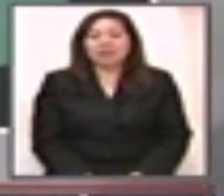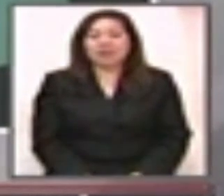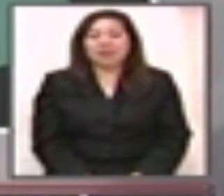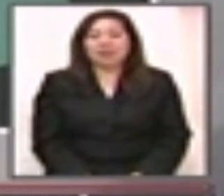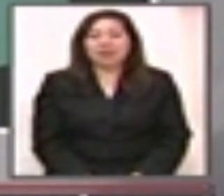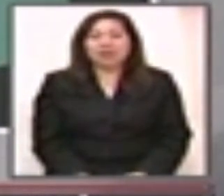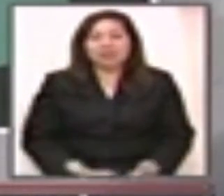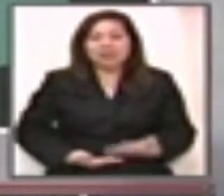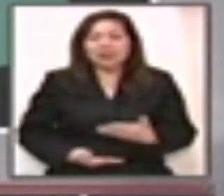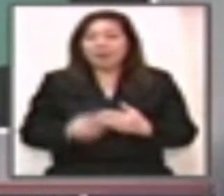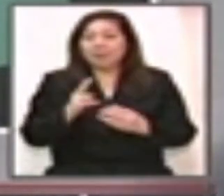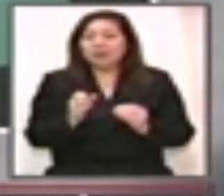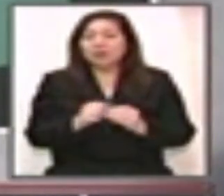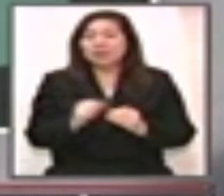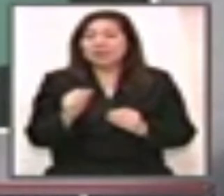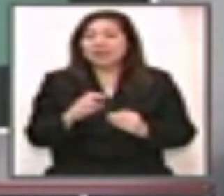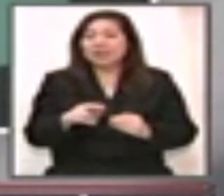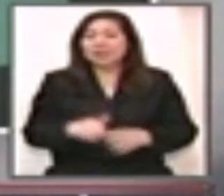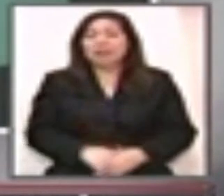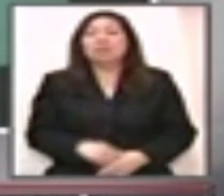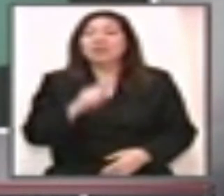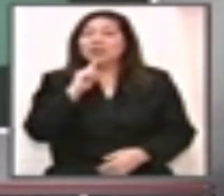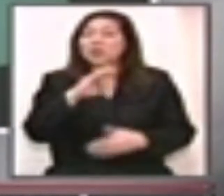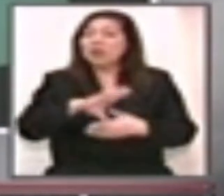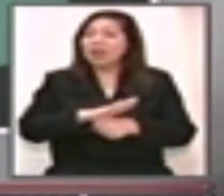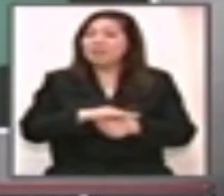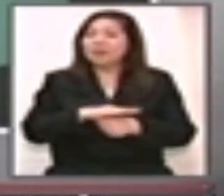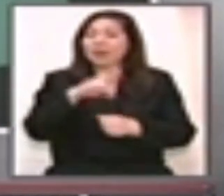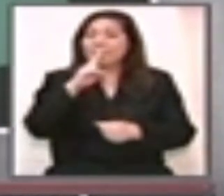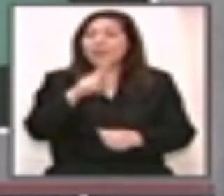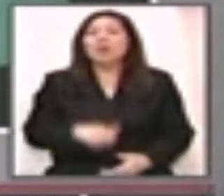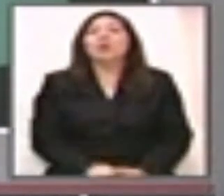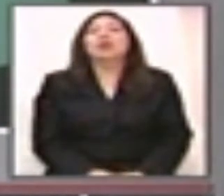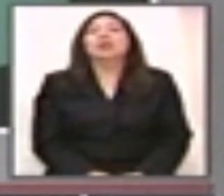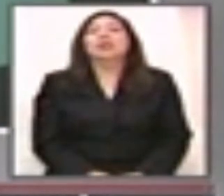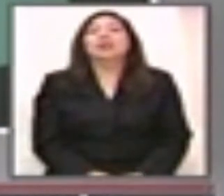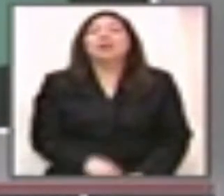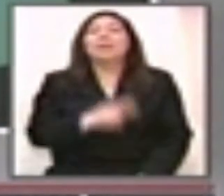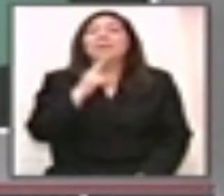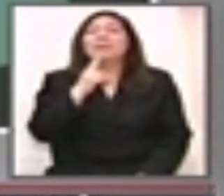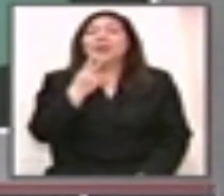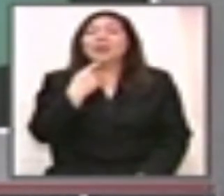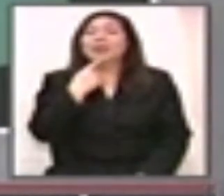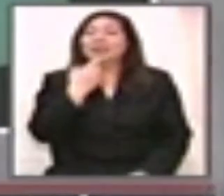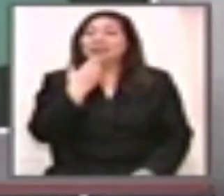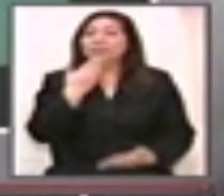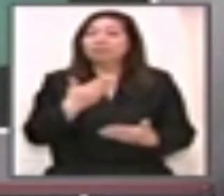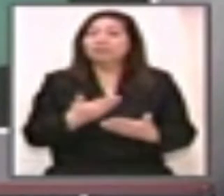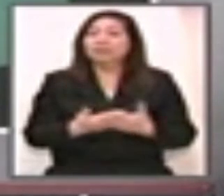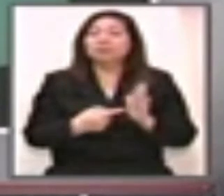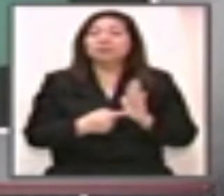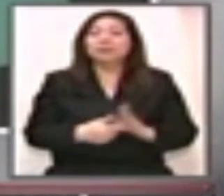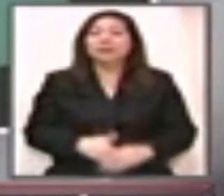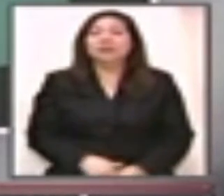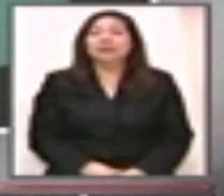hecho referencia al Peru Service Summit. Es una feria peruana con carácter peruano que ha adquirido ya